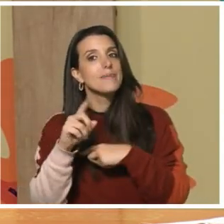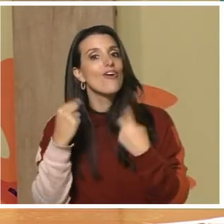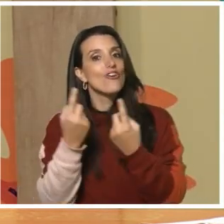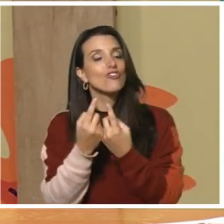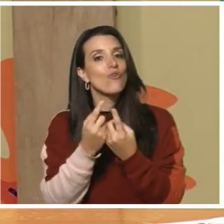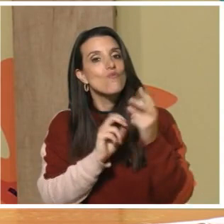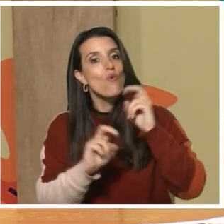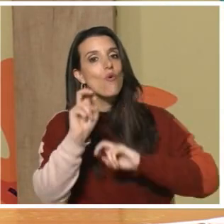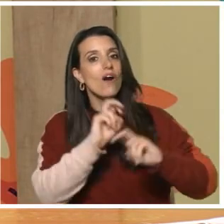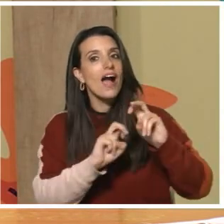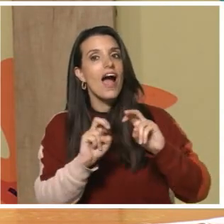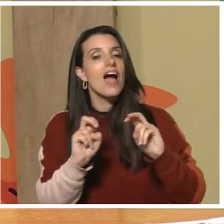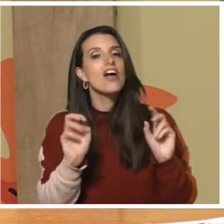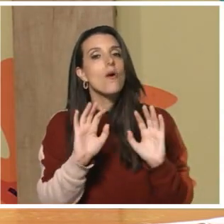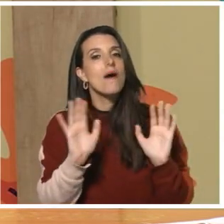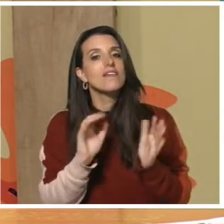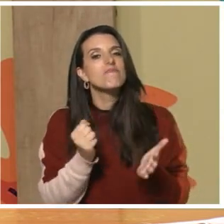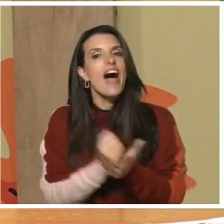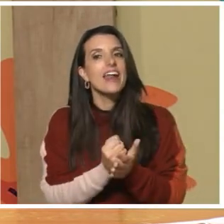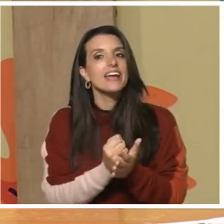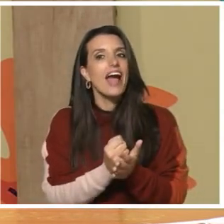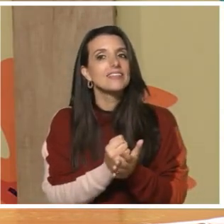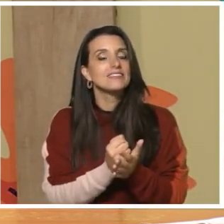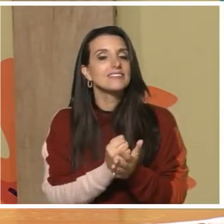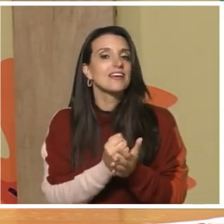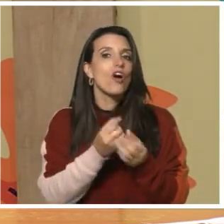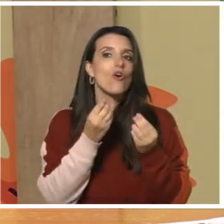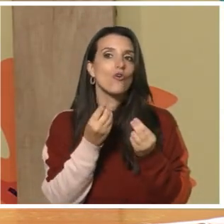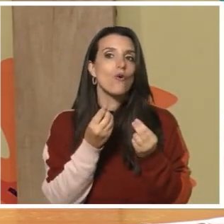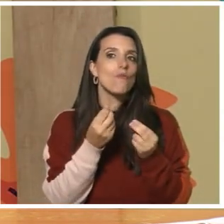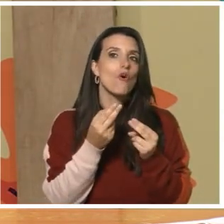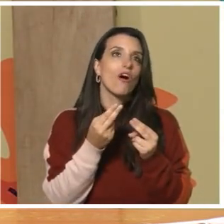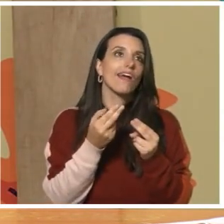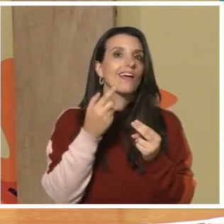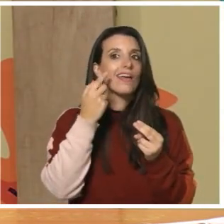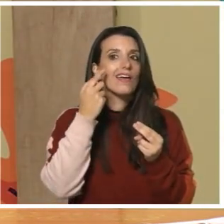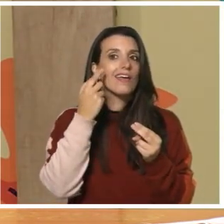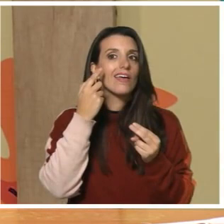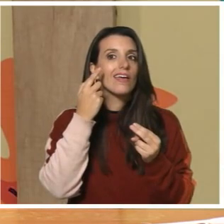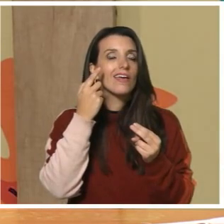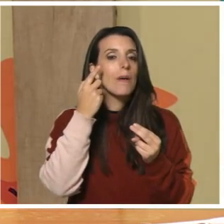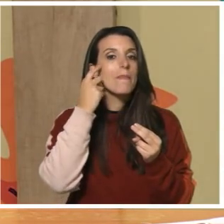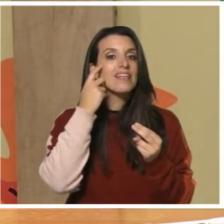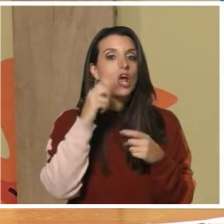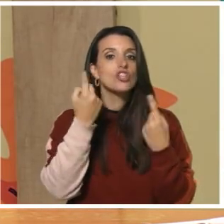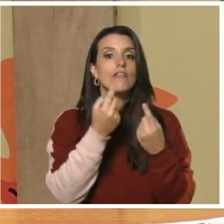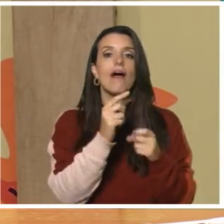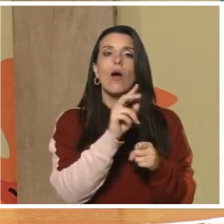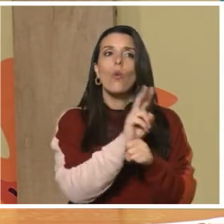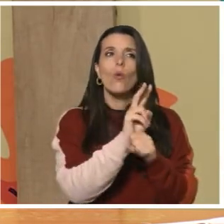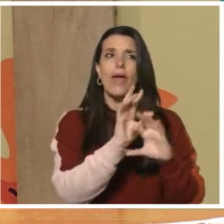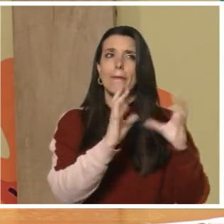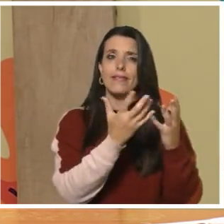estamos buscando es no tener marcas con el core washing, que se llama, que son marcas que creen, que nos hacen creer que son verdes cuando no lo